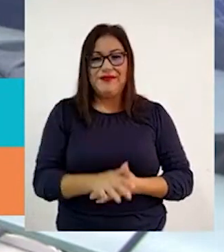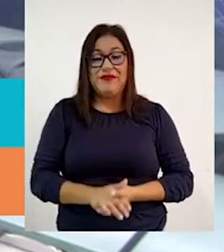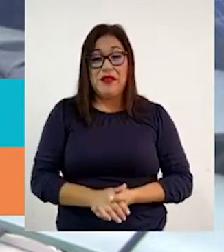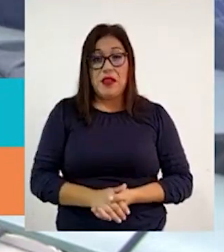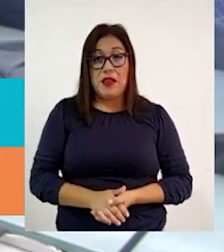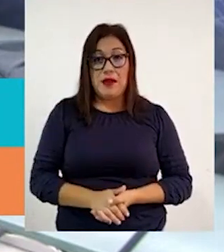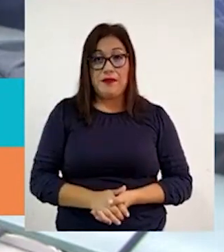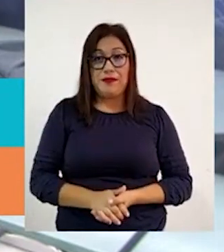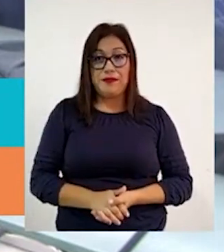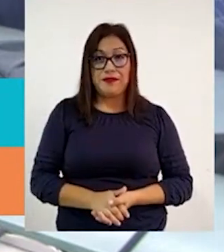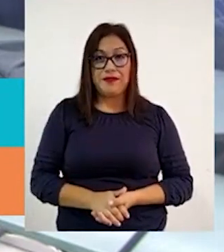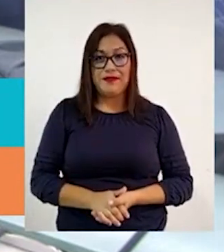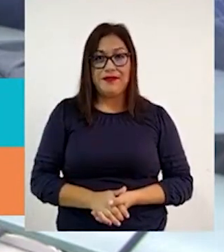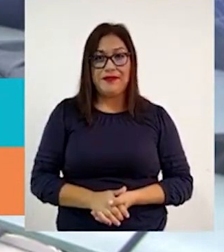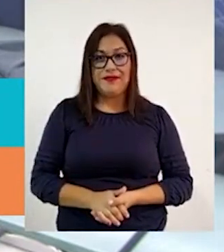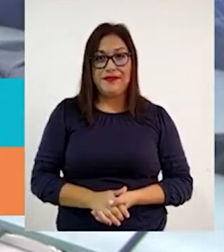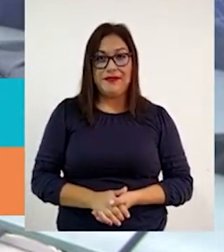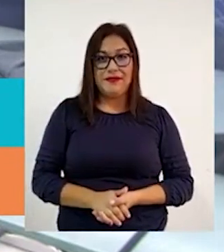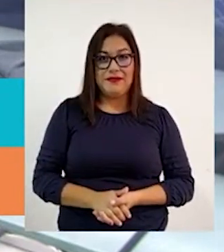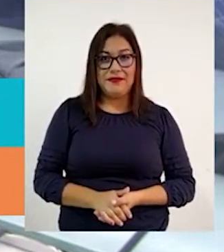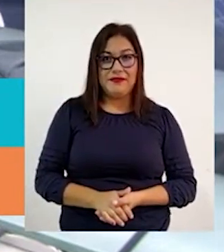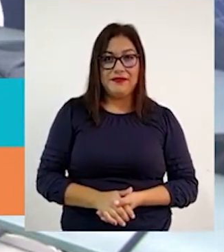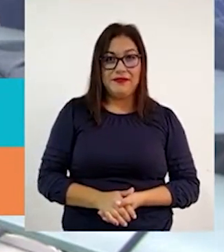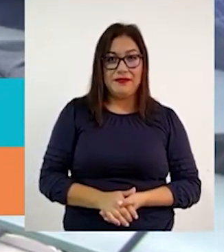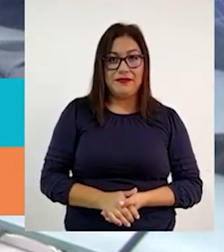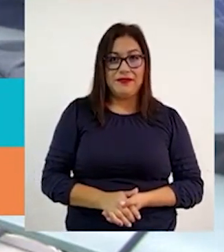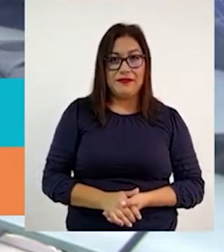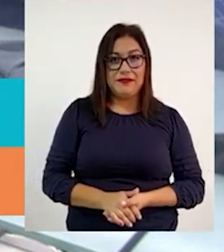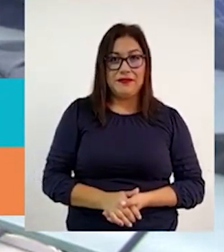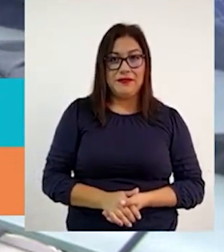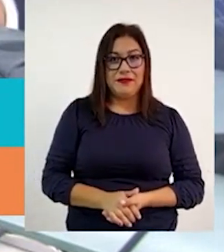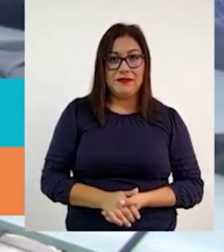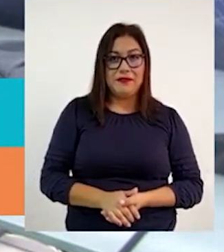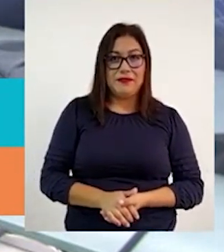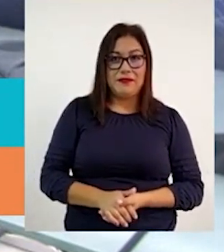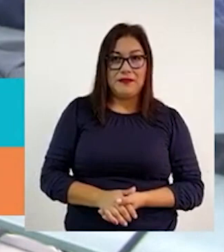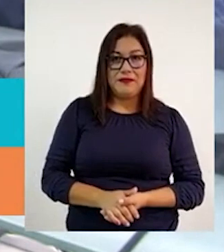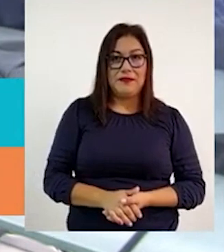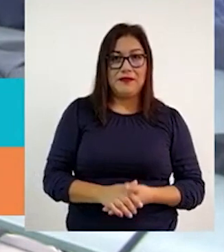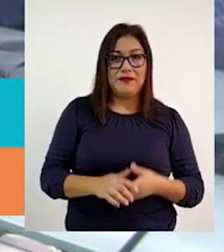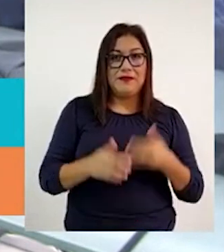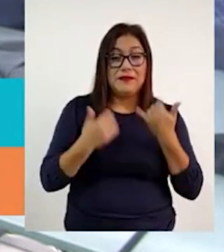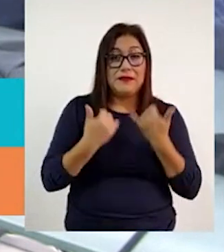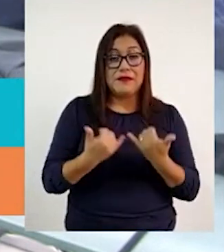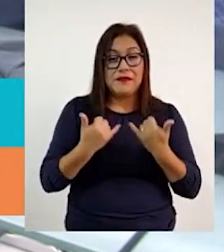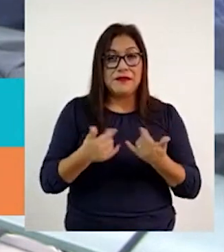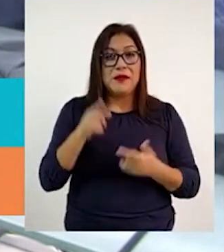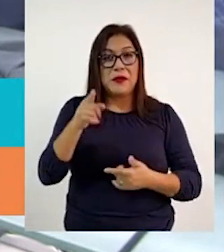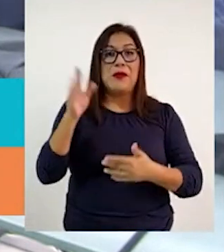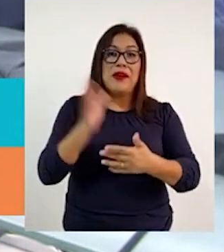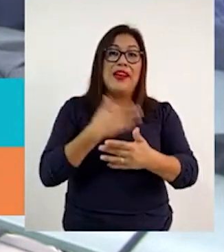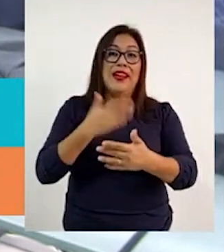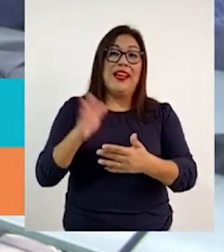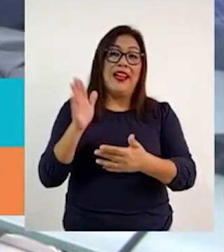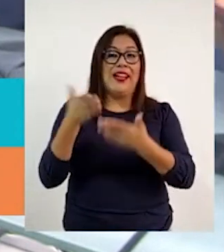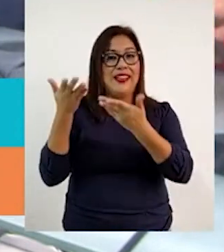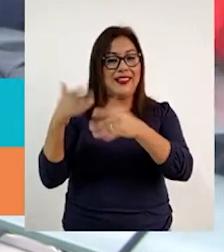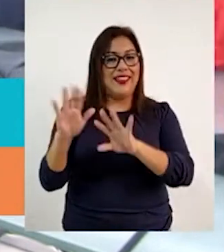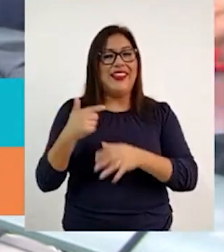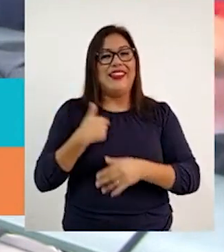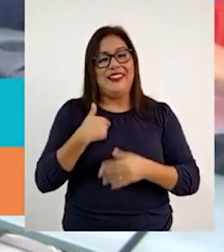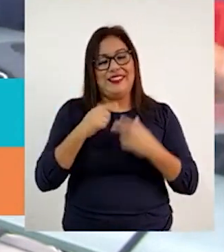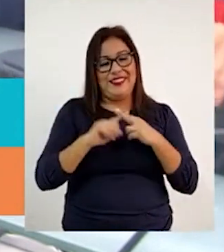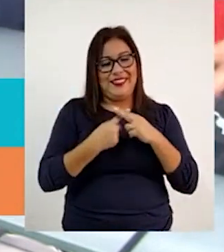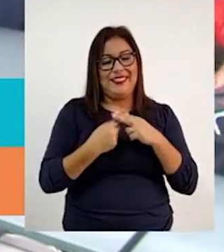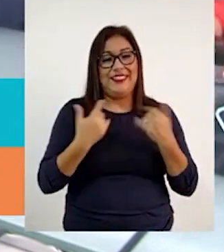sí, Virginita. Así es, Enrique, así es. Me tocó iniciar, Enrique, porque tú estabas cantando. Por supuesto, me